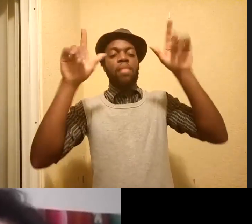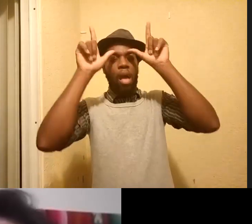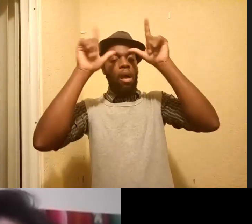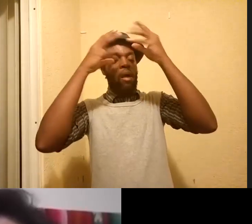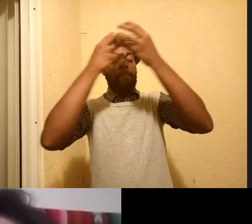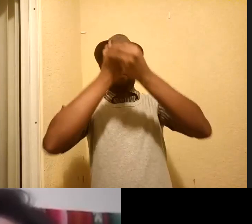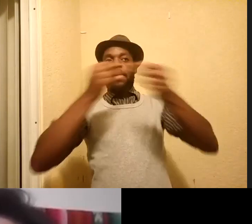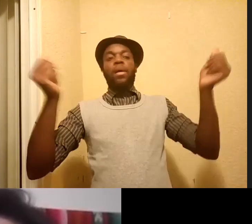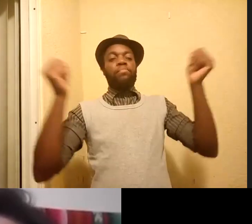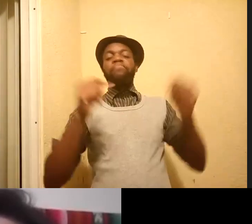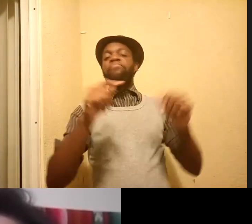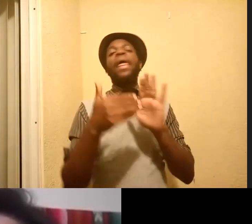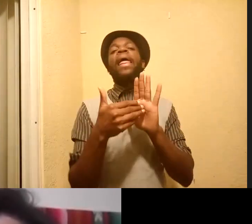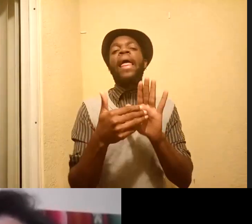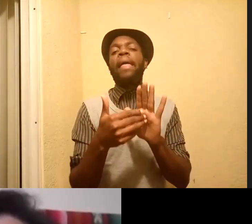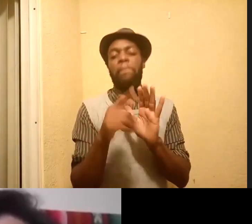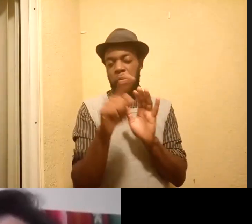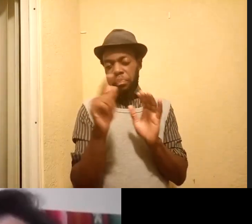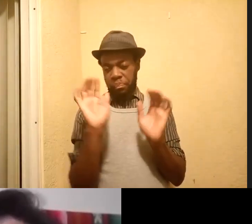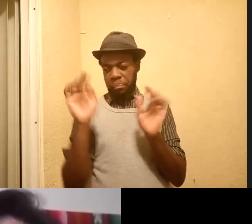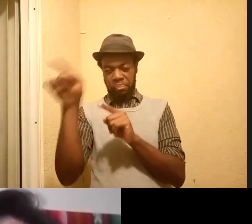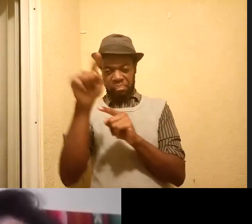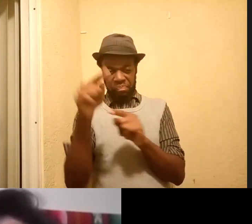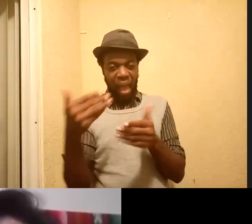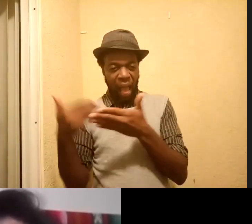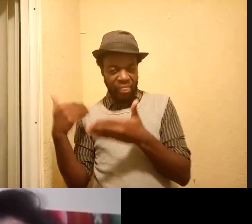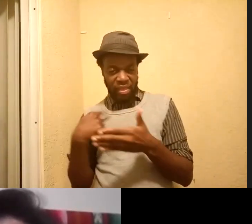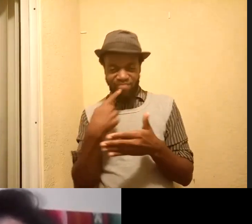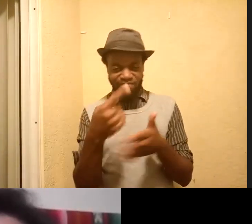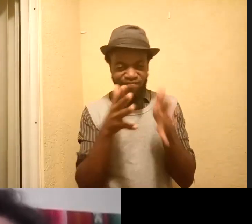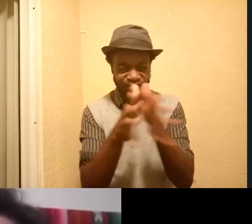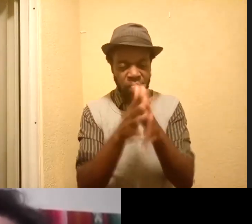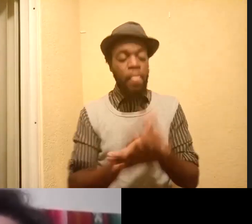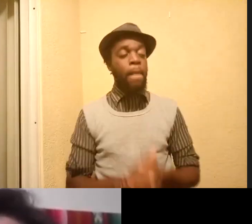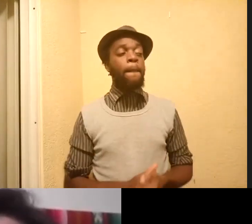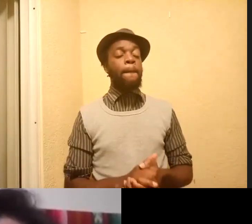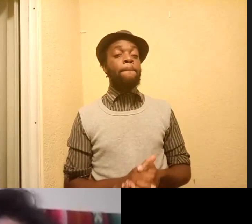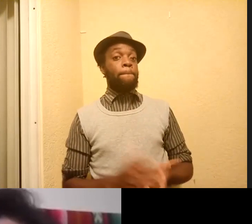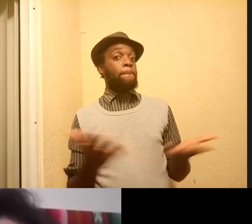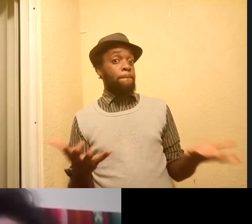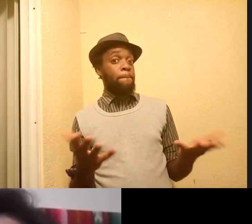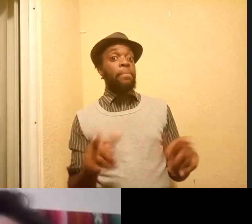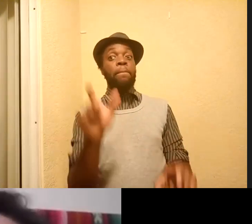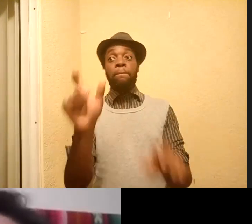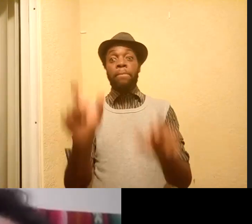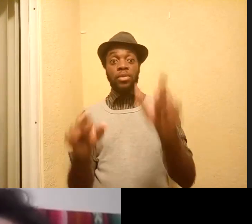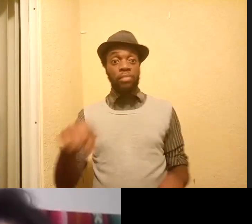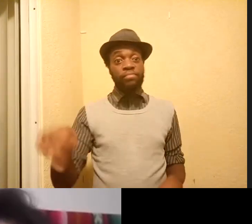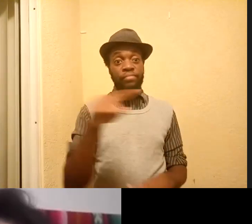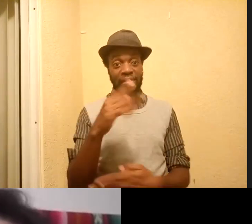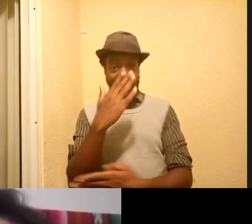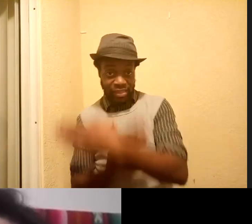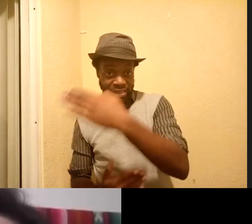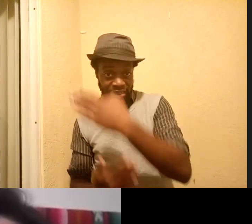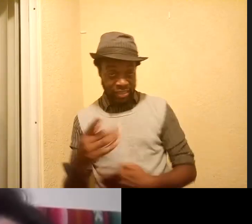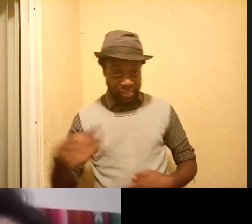por ejemplo, hablábamos hace un momento que las personas con discapacidad somos